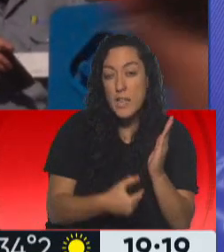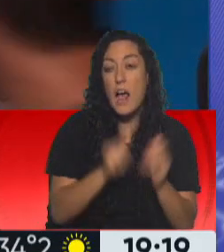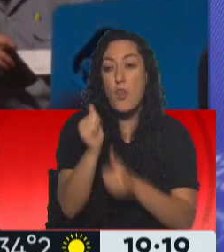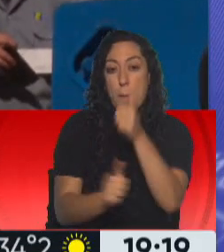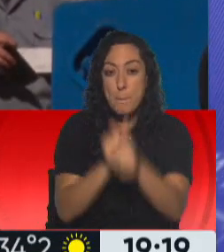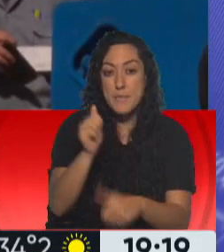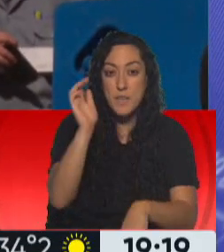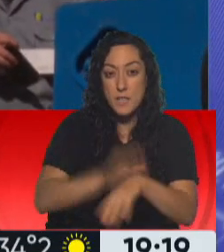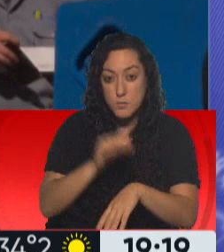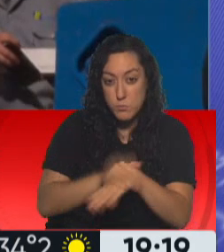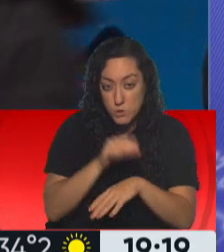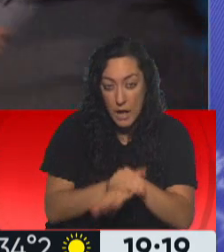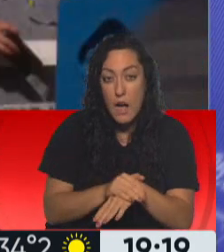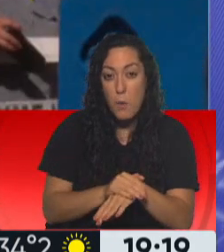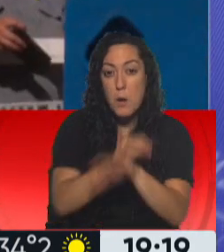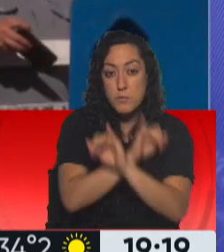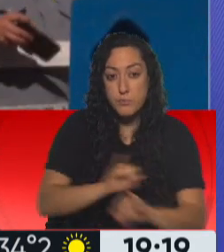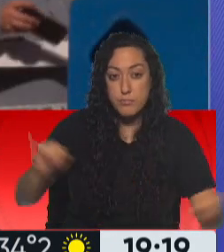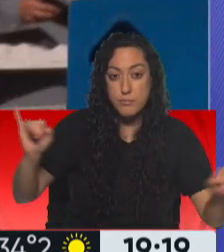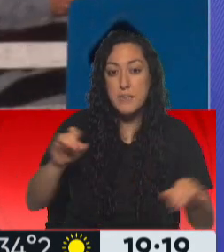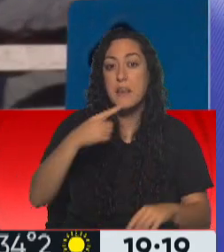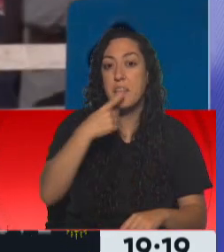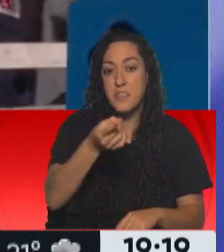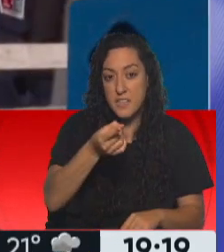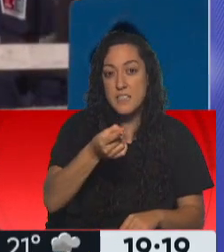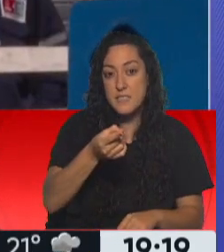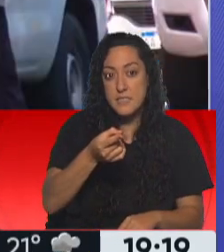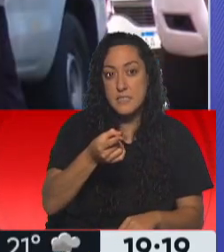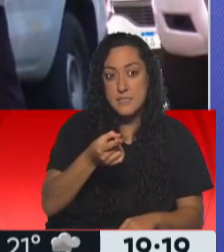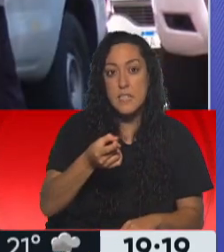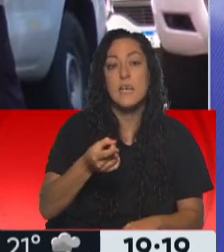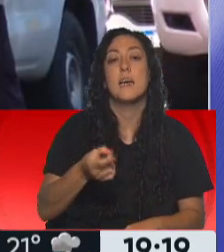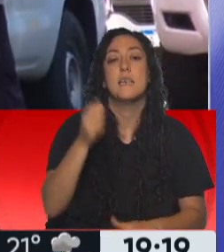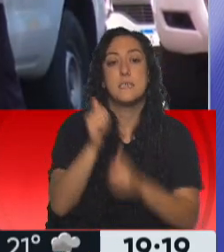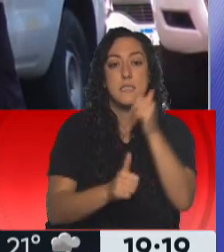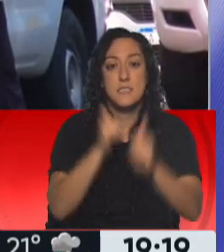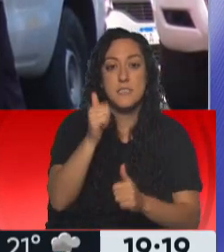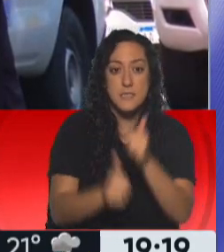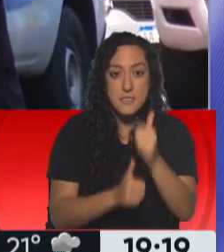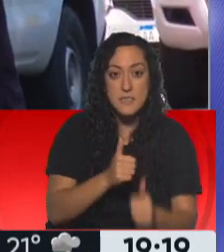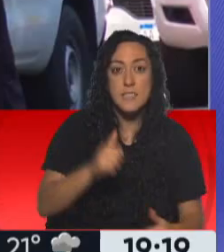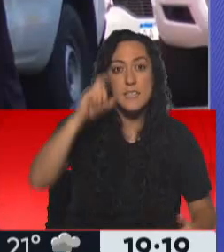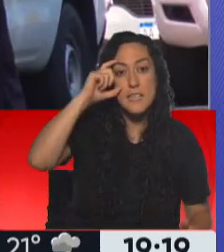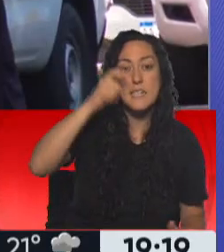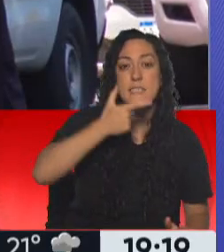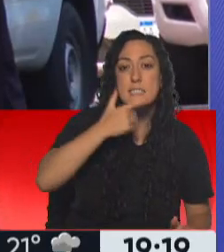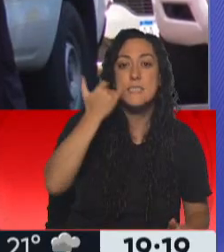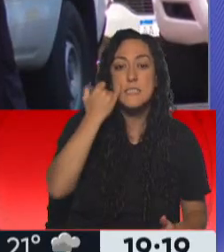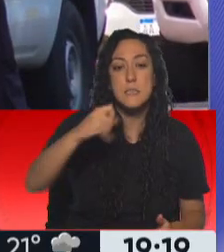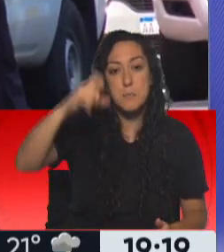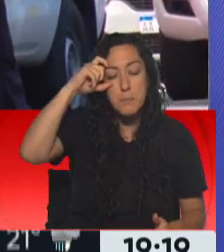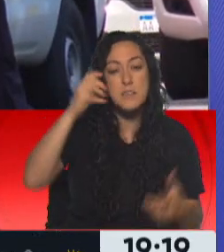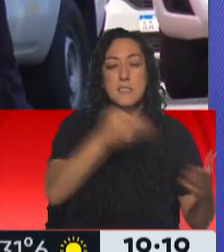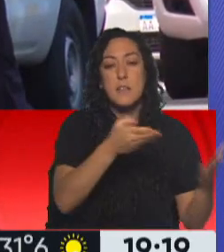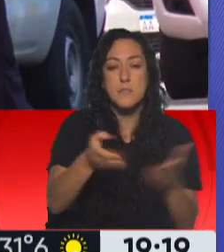que se encarga de, como ven, dice ESIME. La empresa ESIME es... lo leo, Empresa de